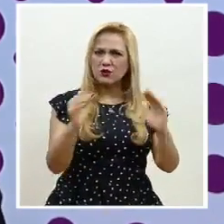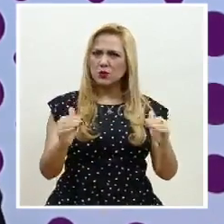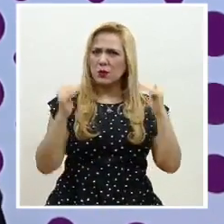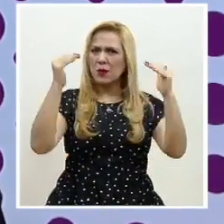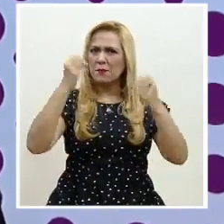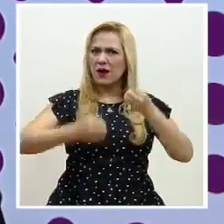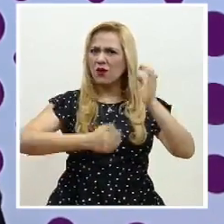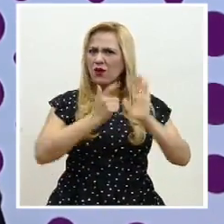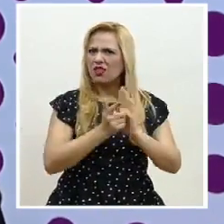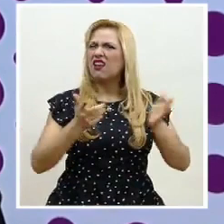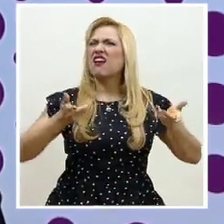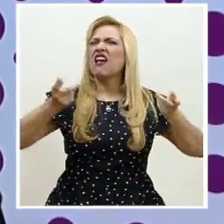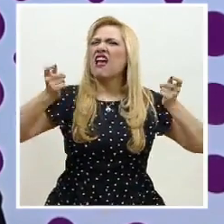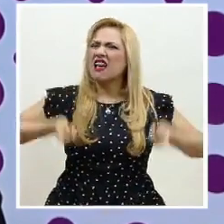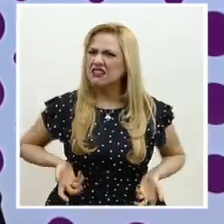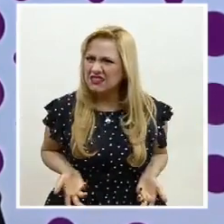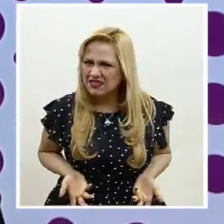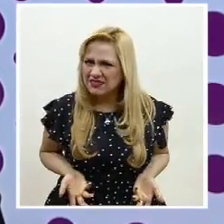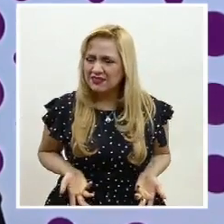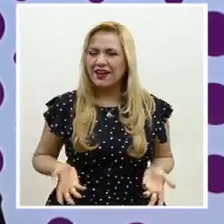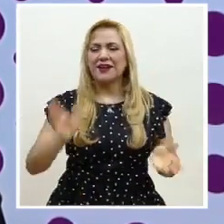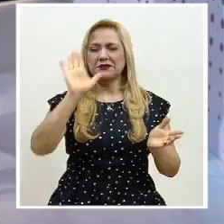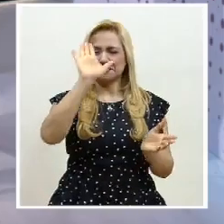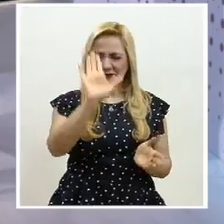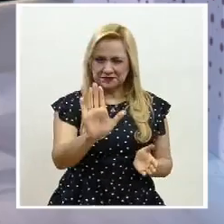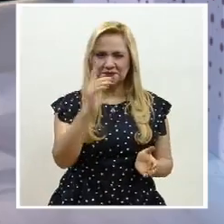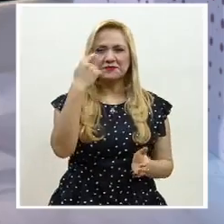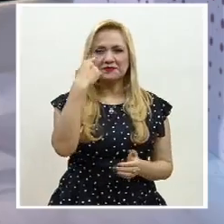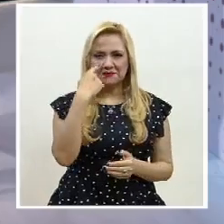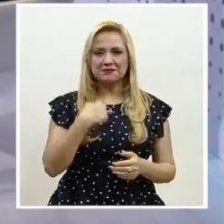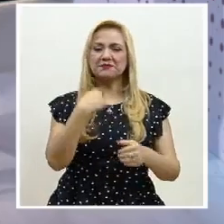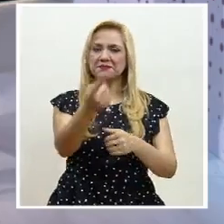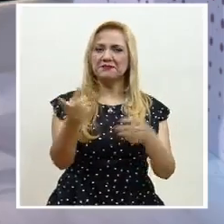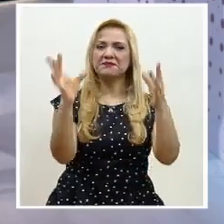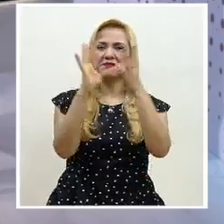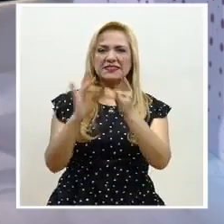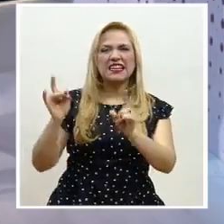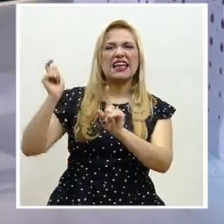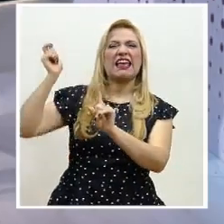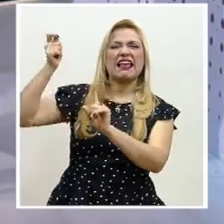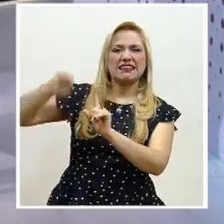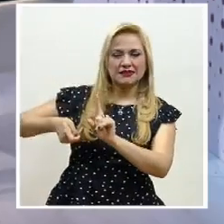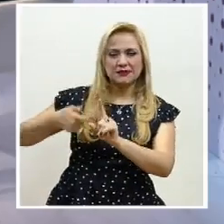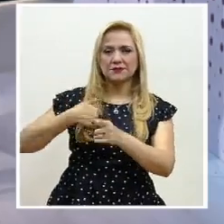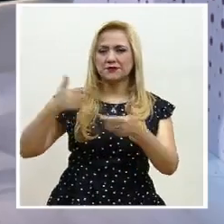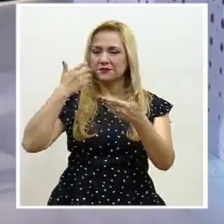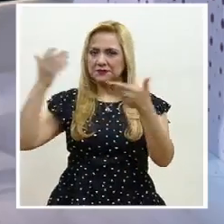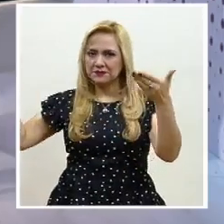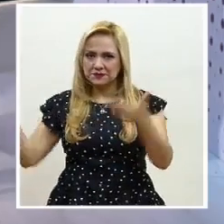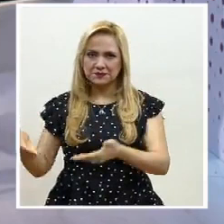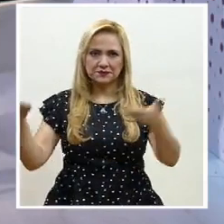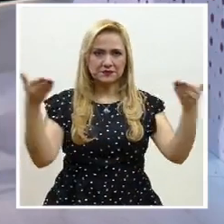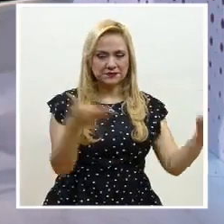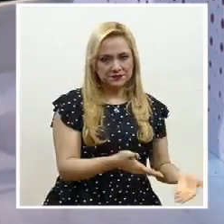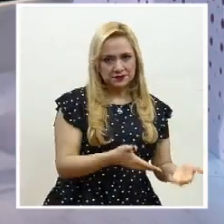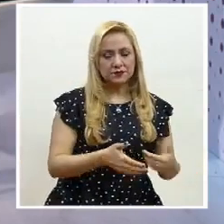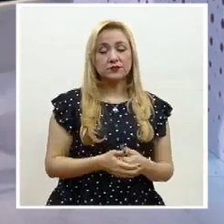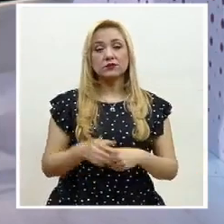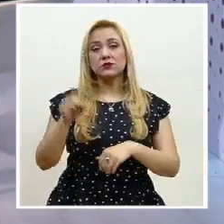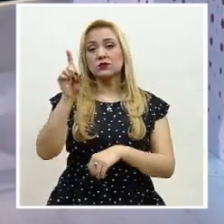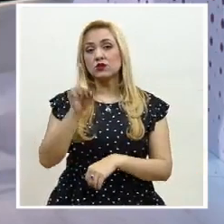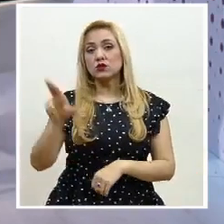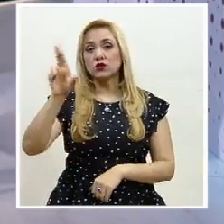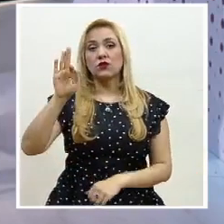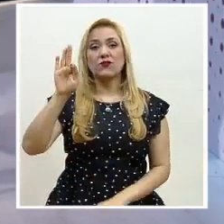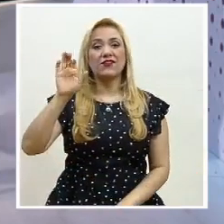contar precisamente con una secretaria y dos secretarios a quienes me permito introducir. En primer lugar, al doctor Fernando